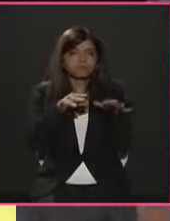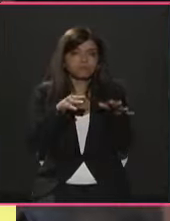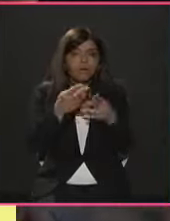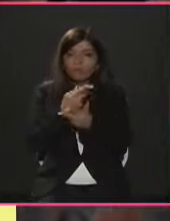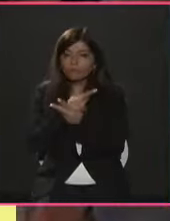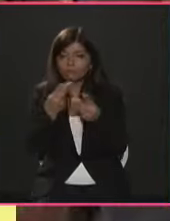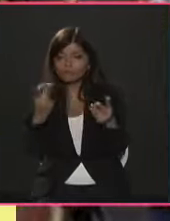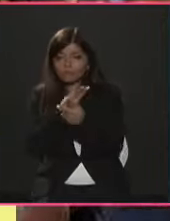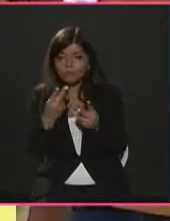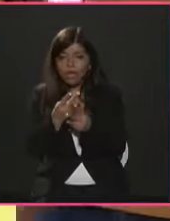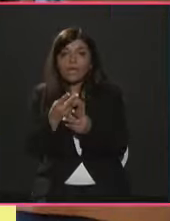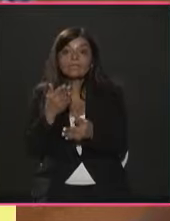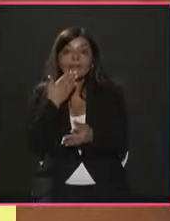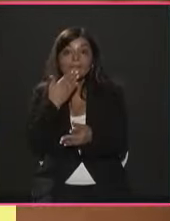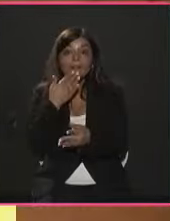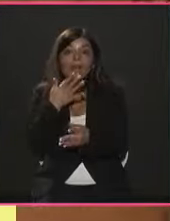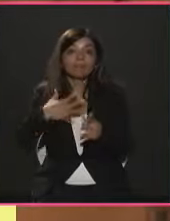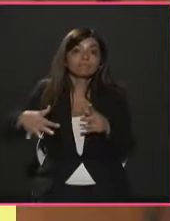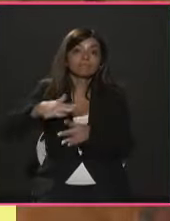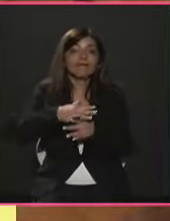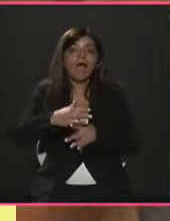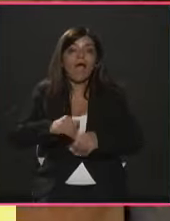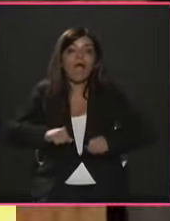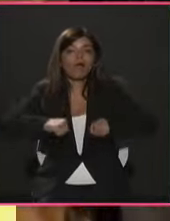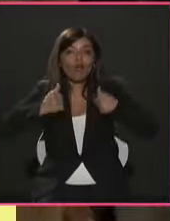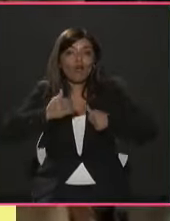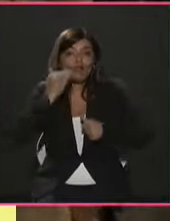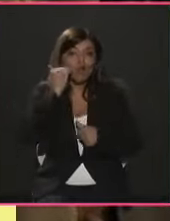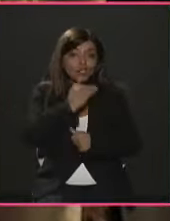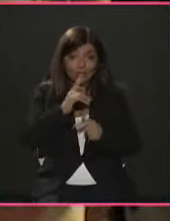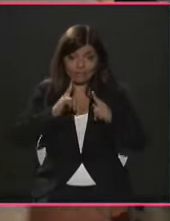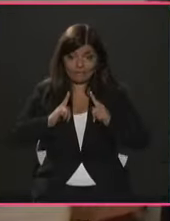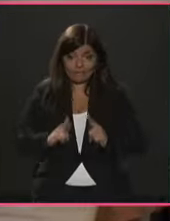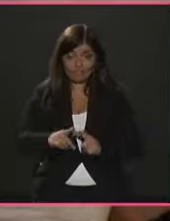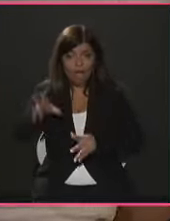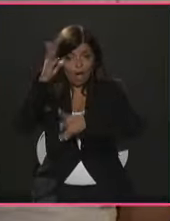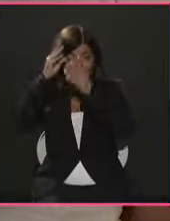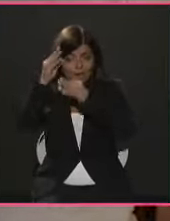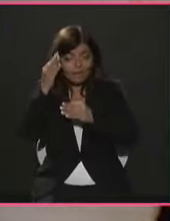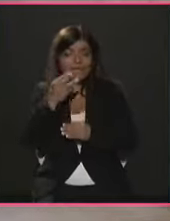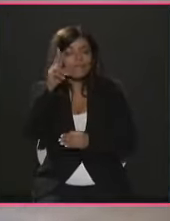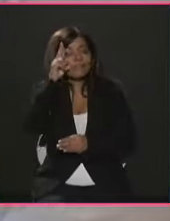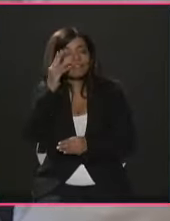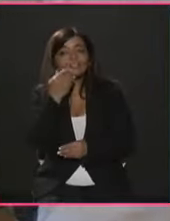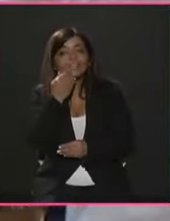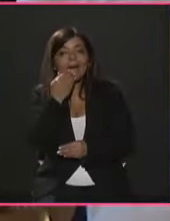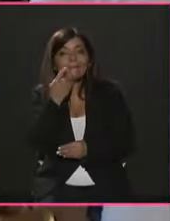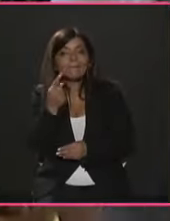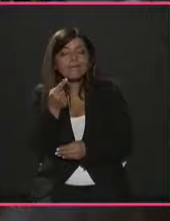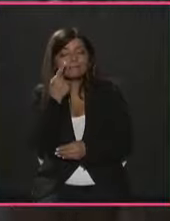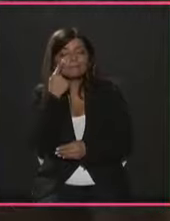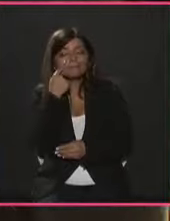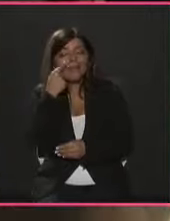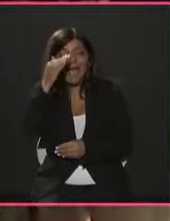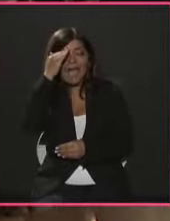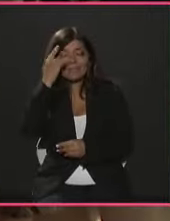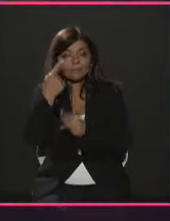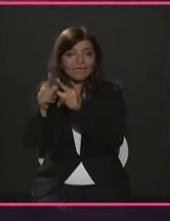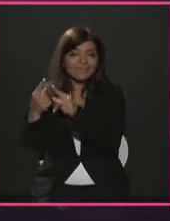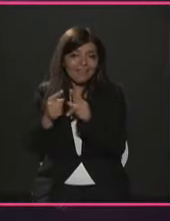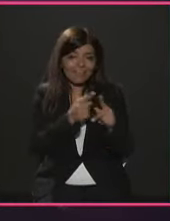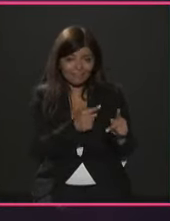los jóvenes para los niños que se encuentran de vacaciones eh No solo para aprender y reflexionar sino también tener experiencias